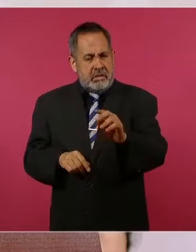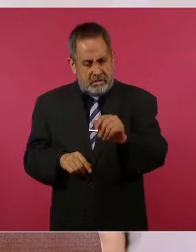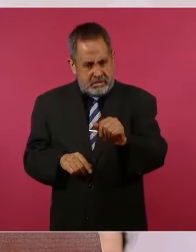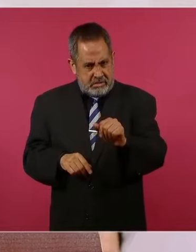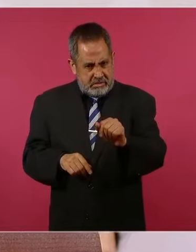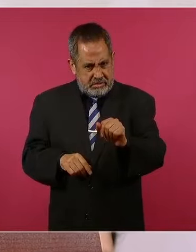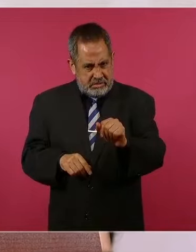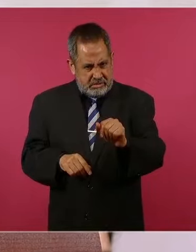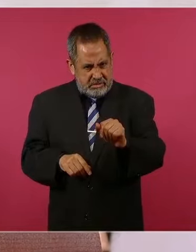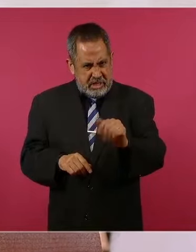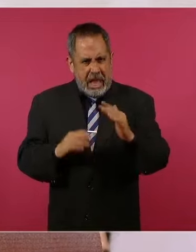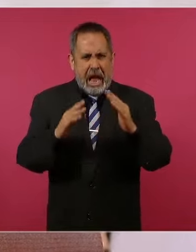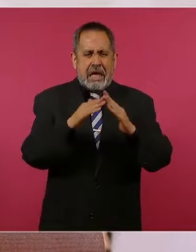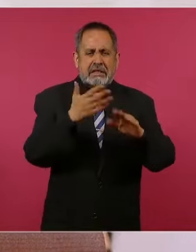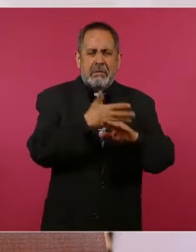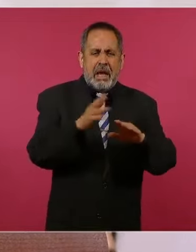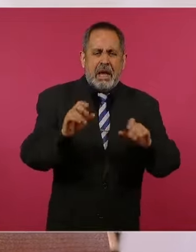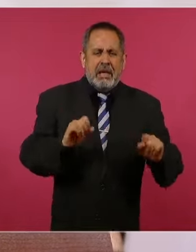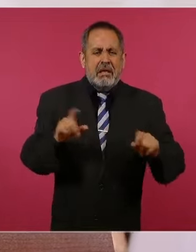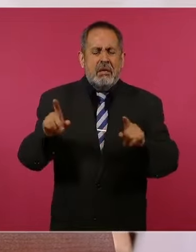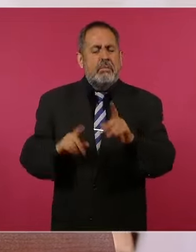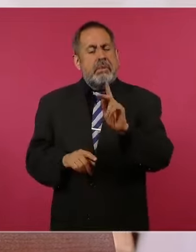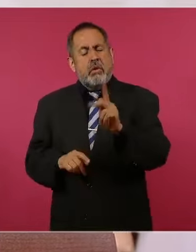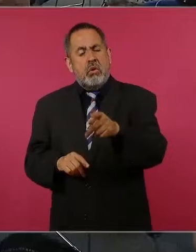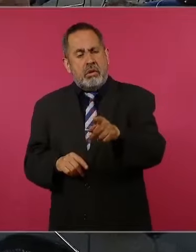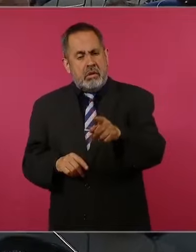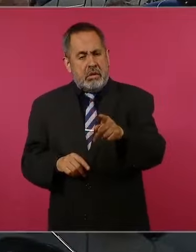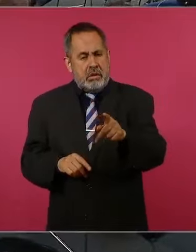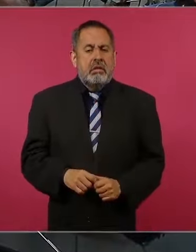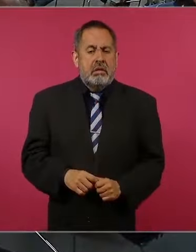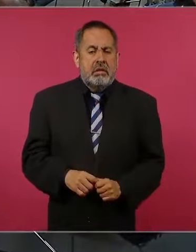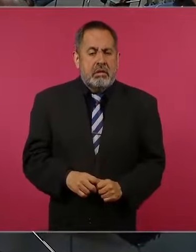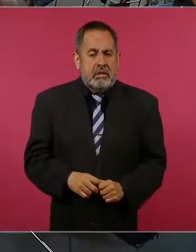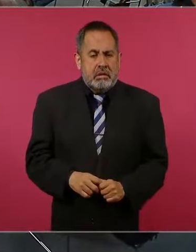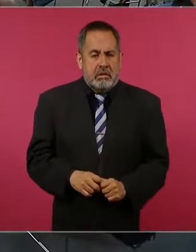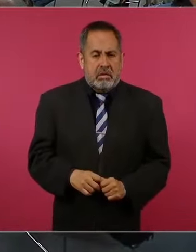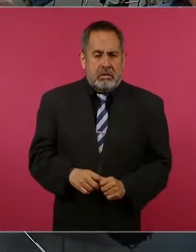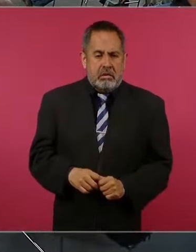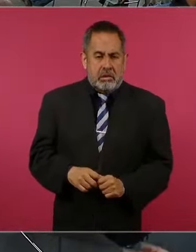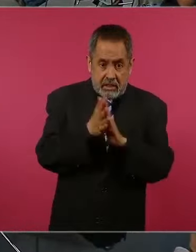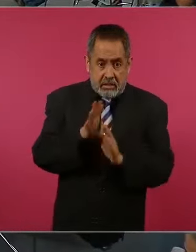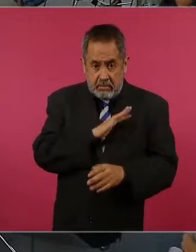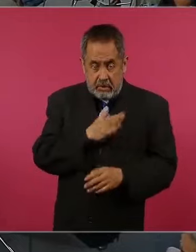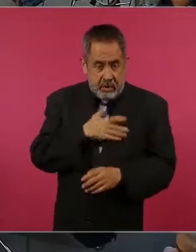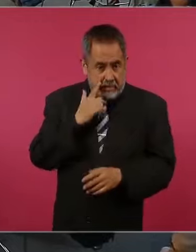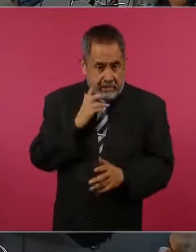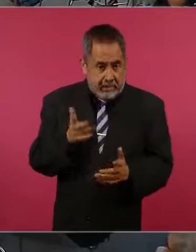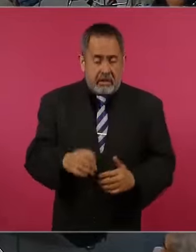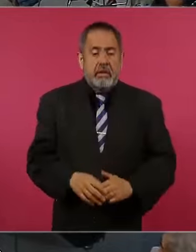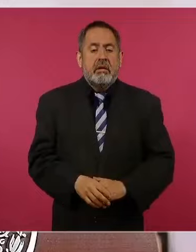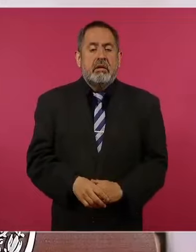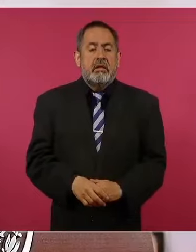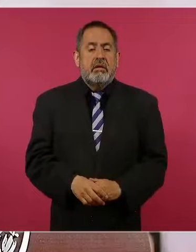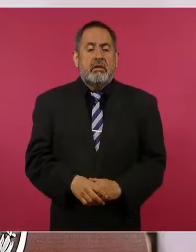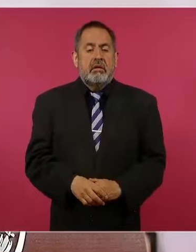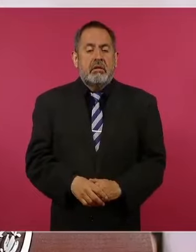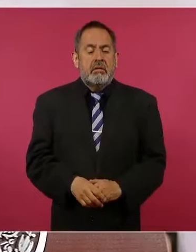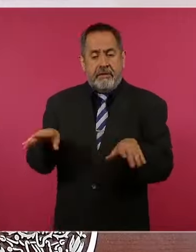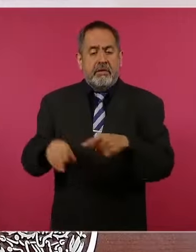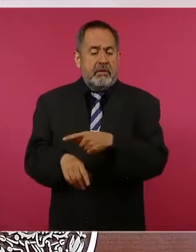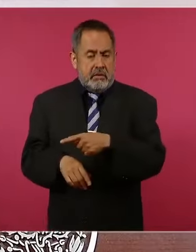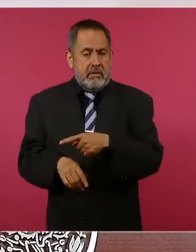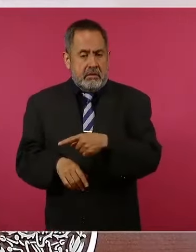el de la Casa Blanca, pero a ver si hay traducción. Porque, pues lo que ellos